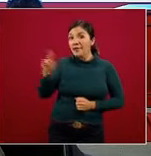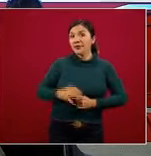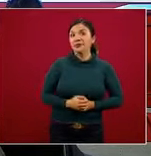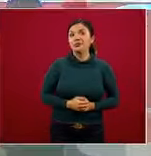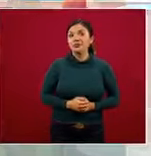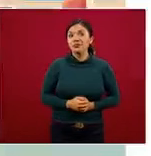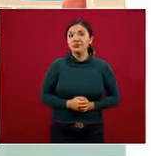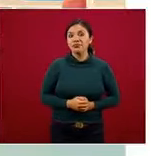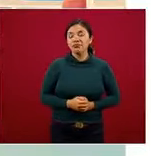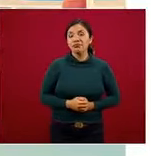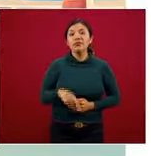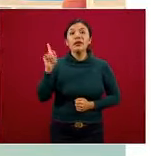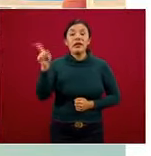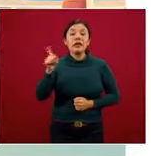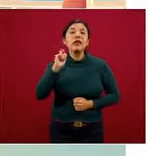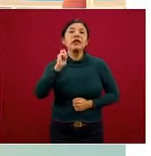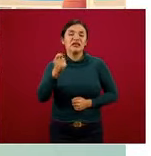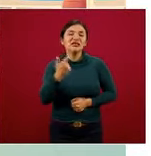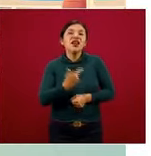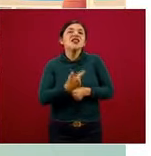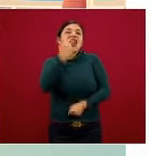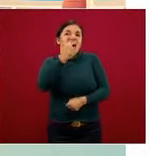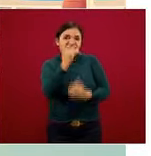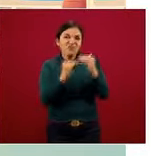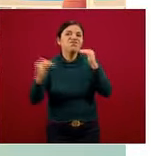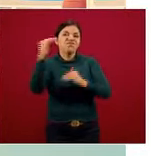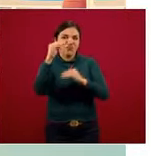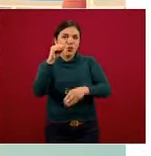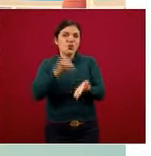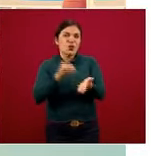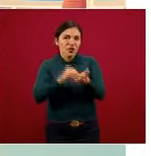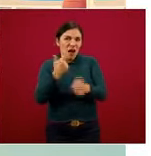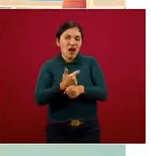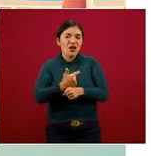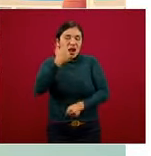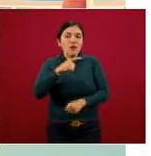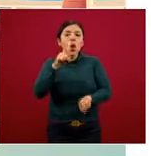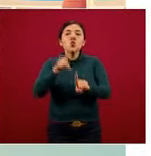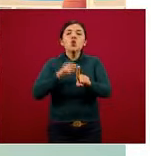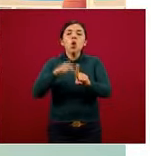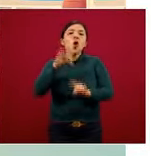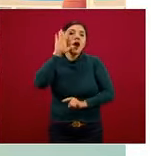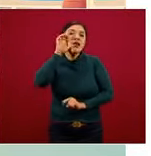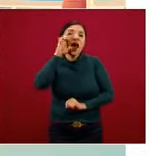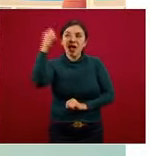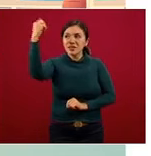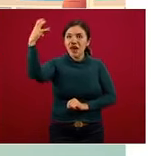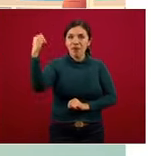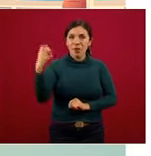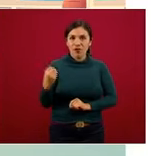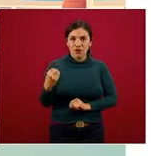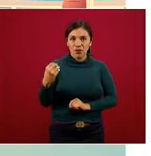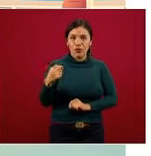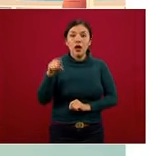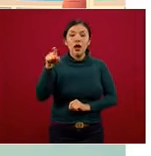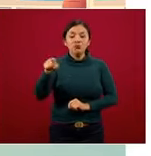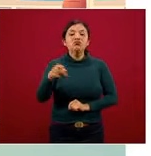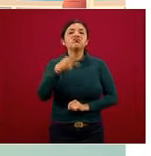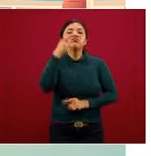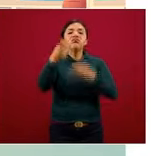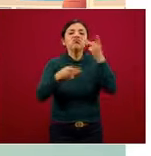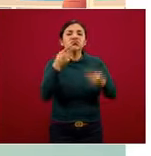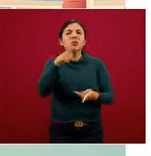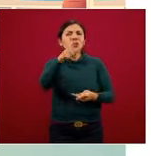Prudencia representa el nivel alto de riesgo. Es el color naranja del semáforo de riesgo epidémico. Su lema